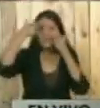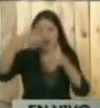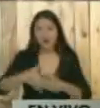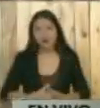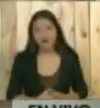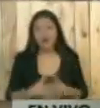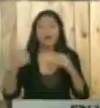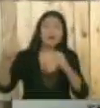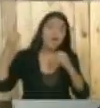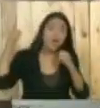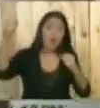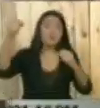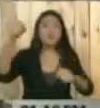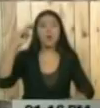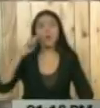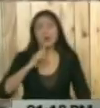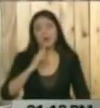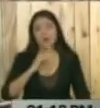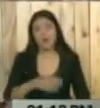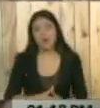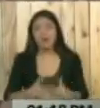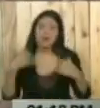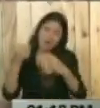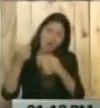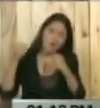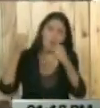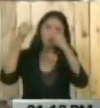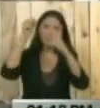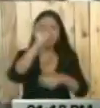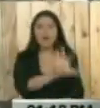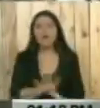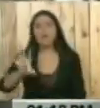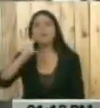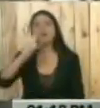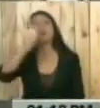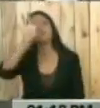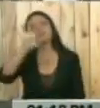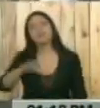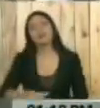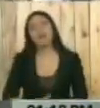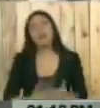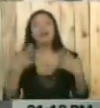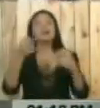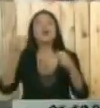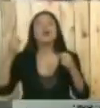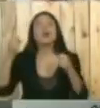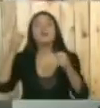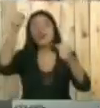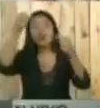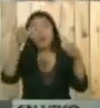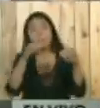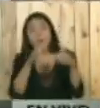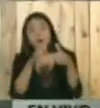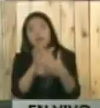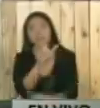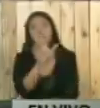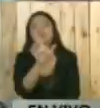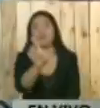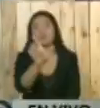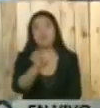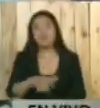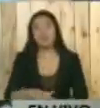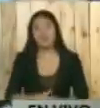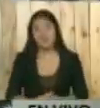¡Que viva Bolívar! ¡Que viva la patria! ¡Que viva el Partido Socialista Unido de